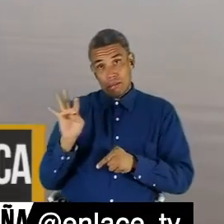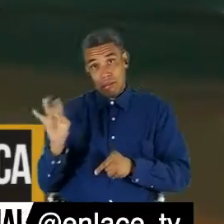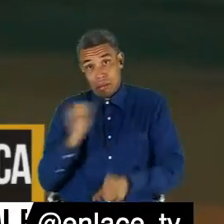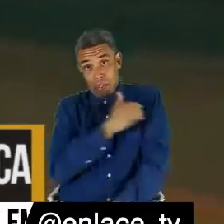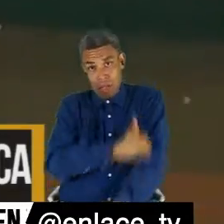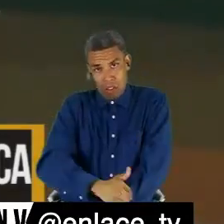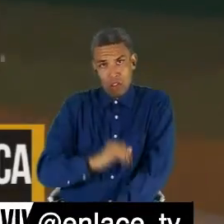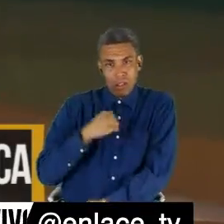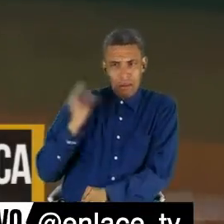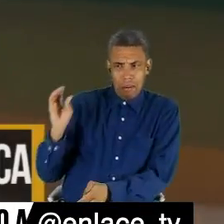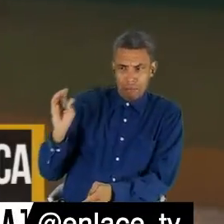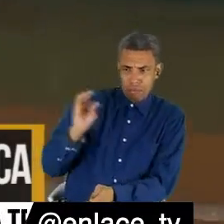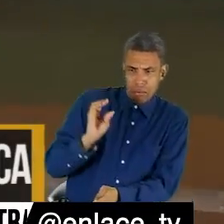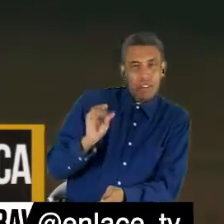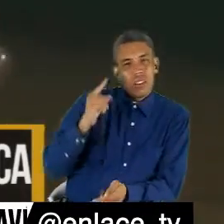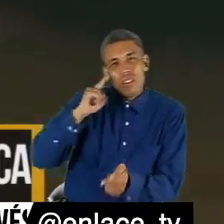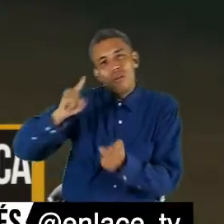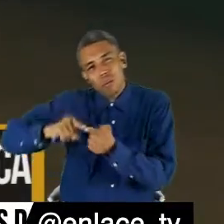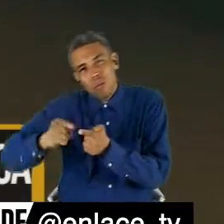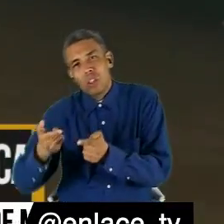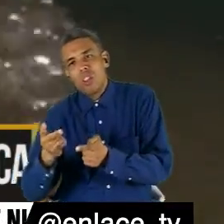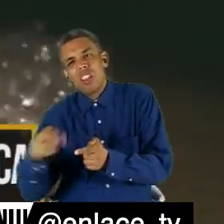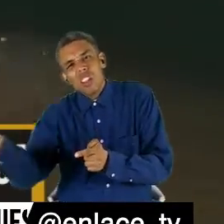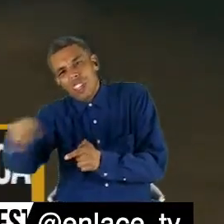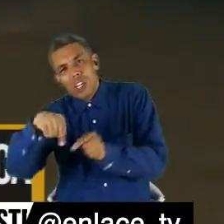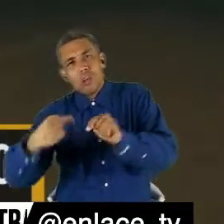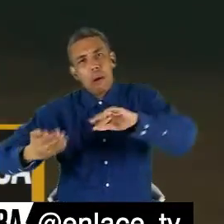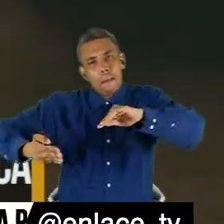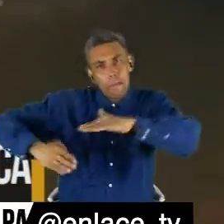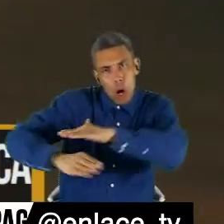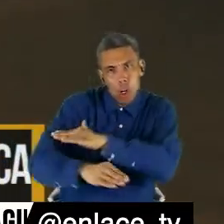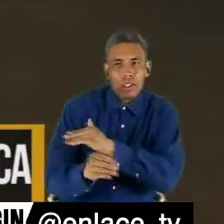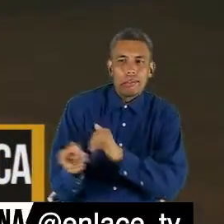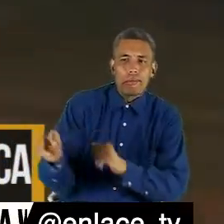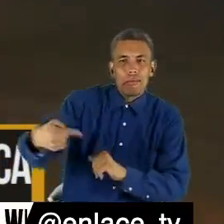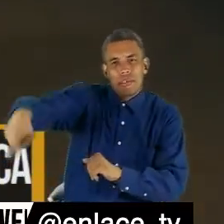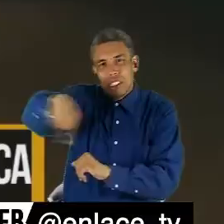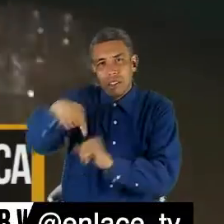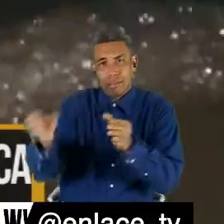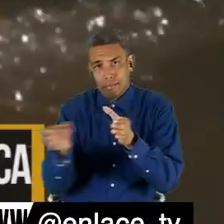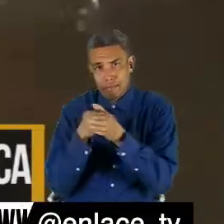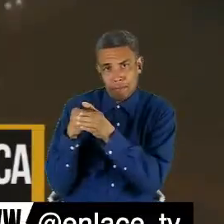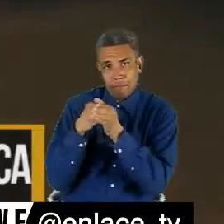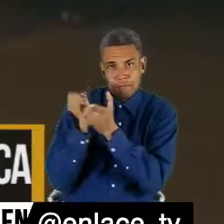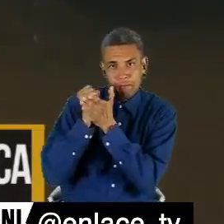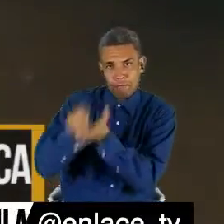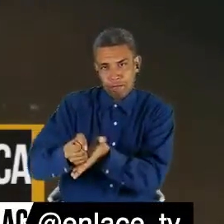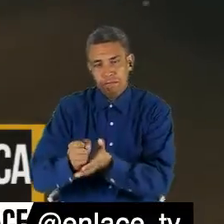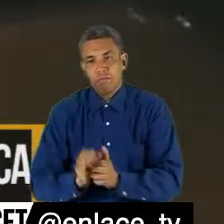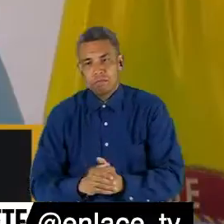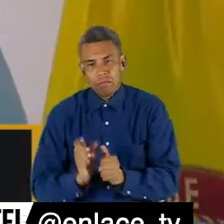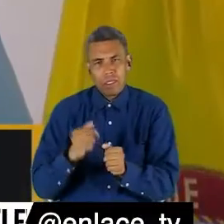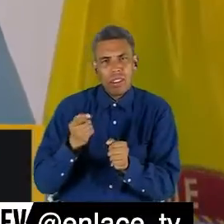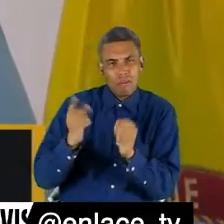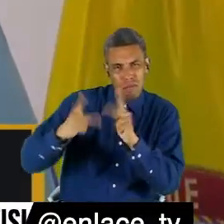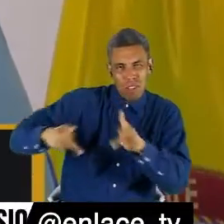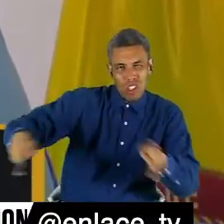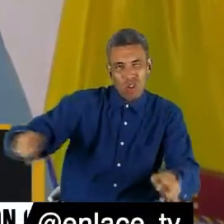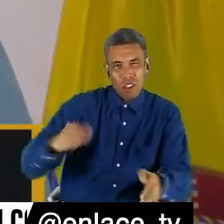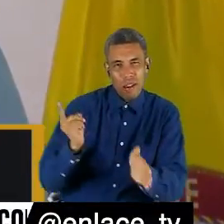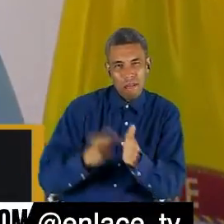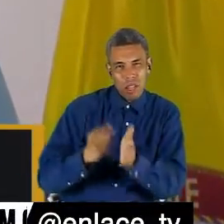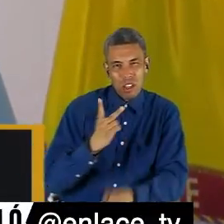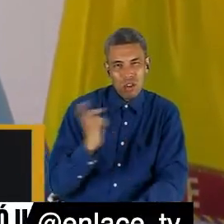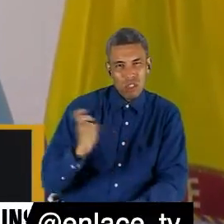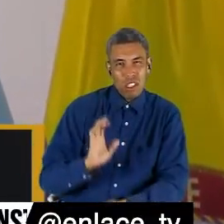2016, ya con la ejecución de este contrato para beneficio no solamente también de los 1.200 pescadores que